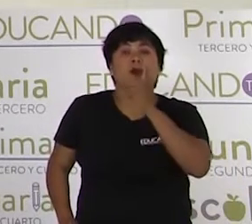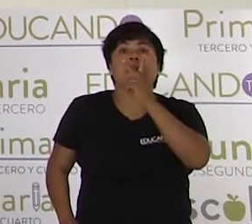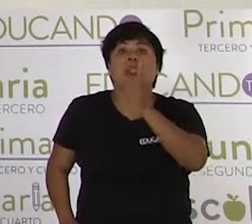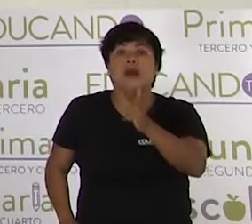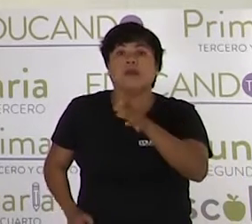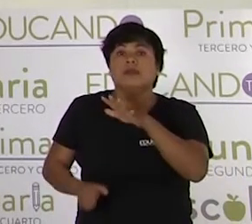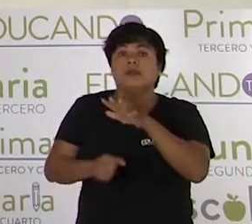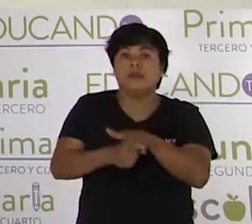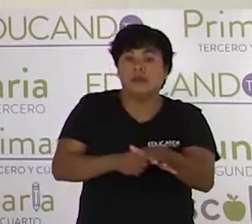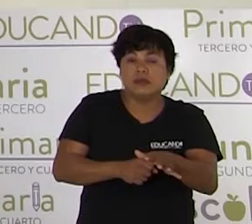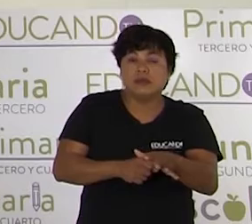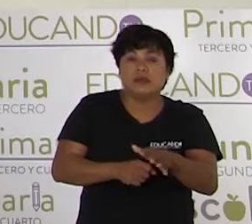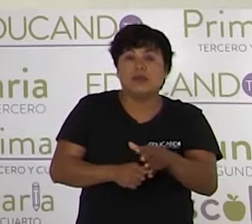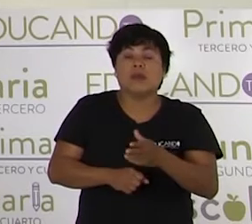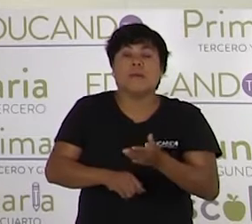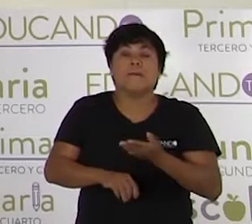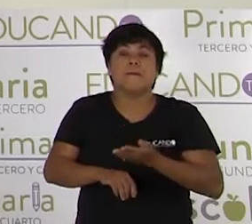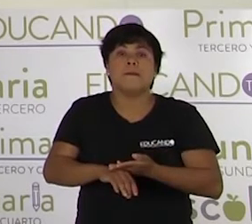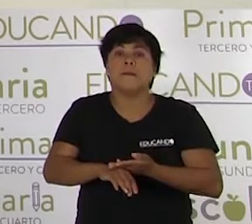palabra